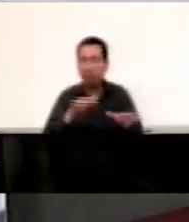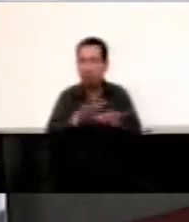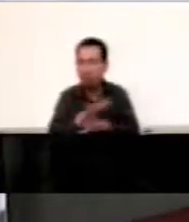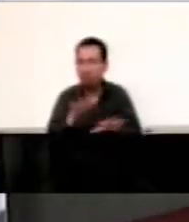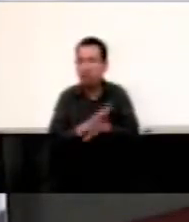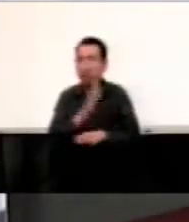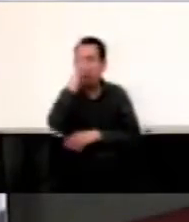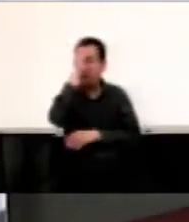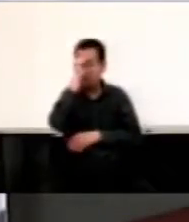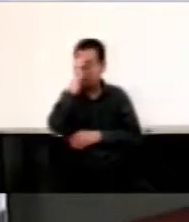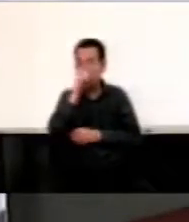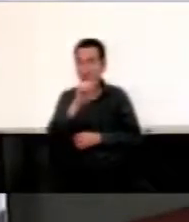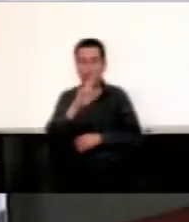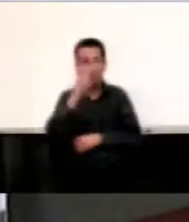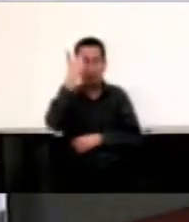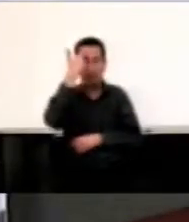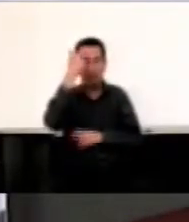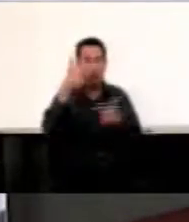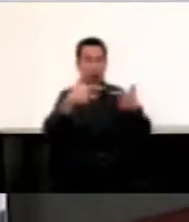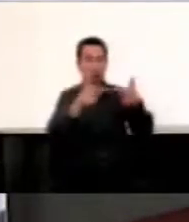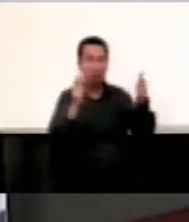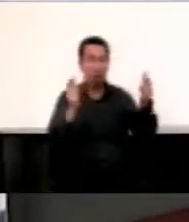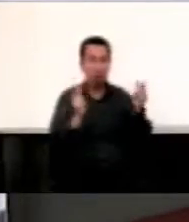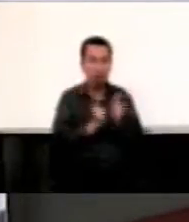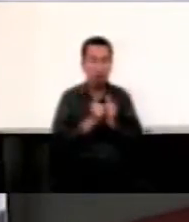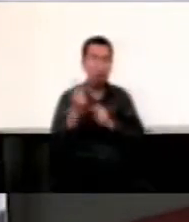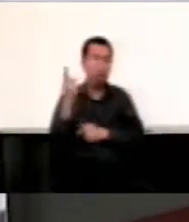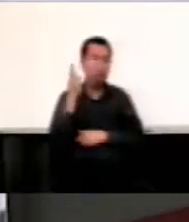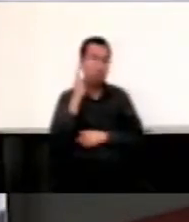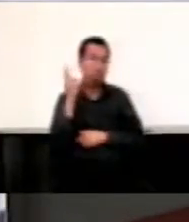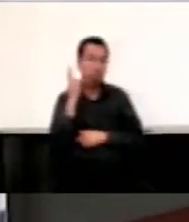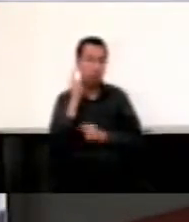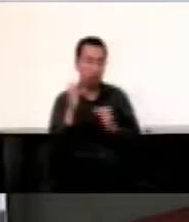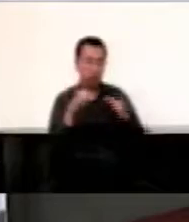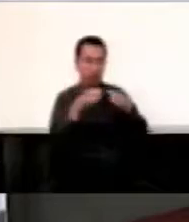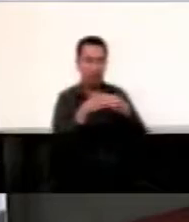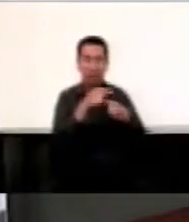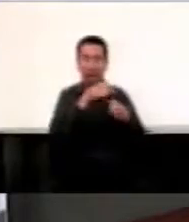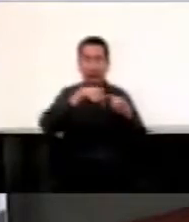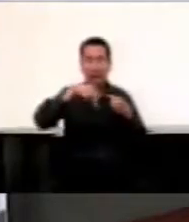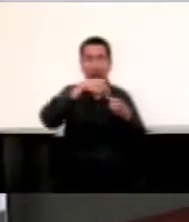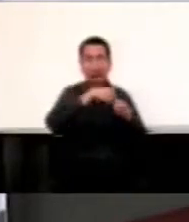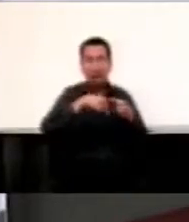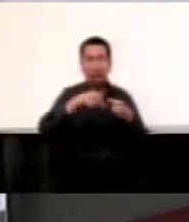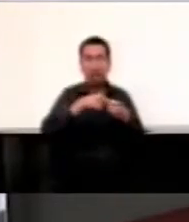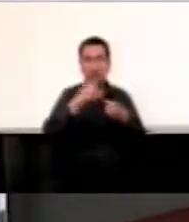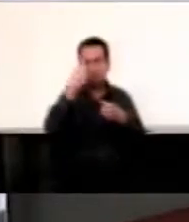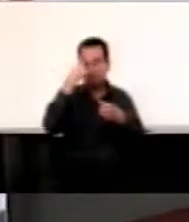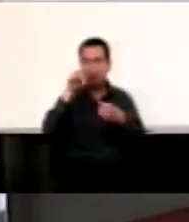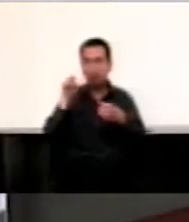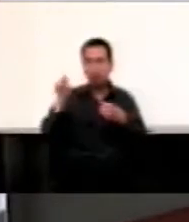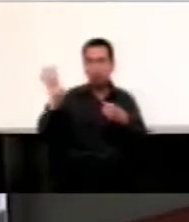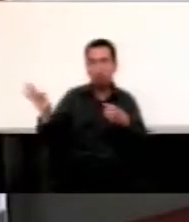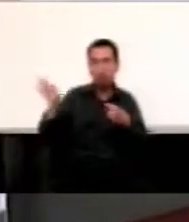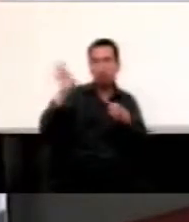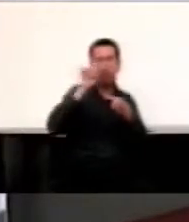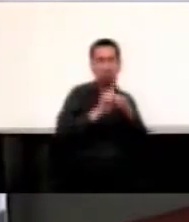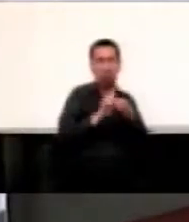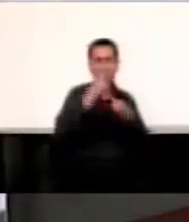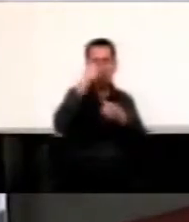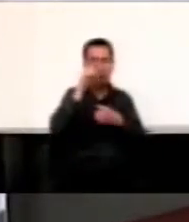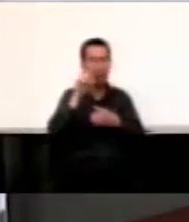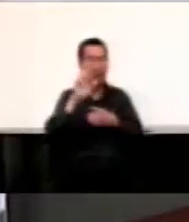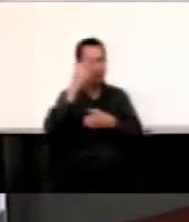No olvidemos también que los partidos políticos son entidades de interés público. Yo creo que se nos